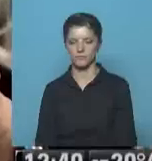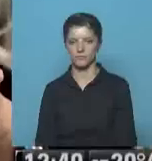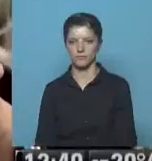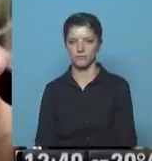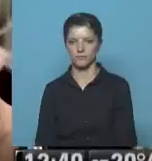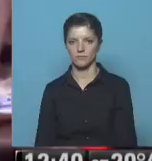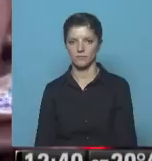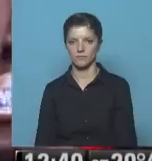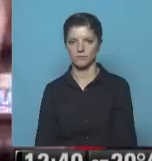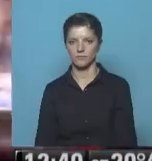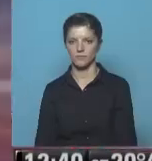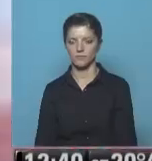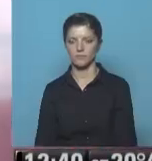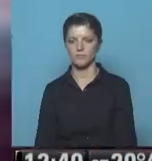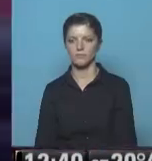Votos en contra 0.